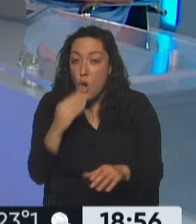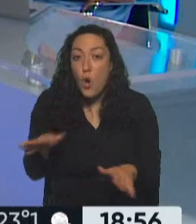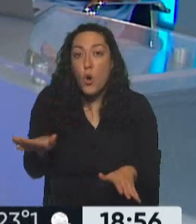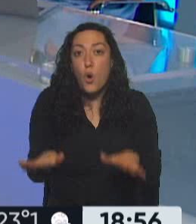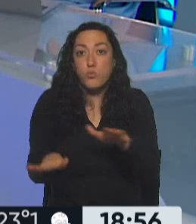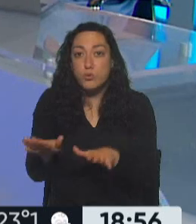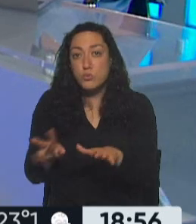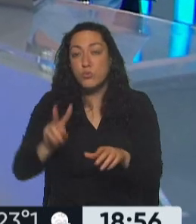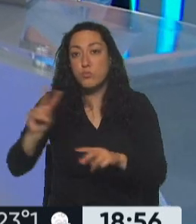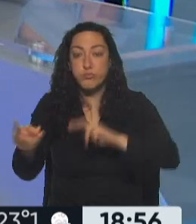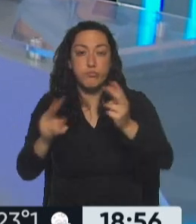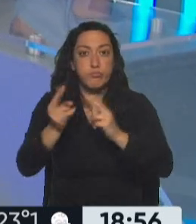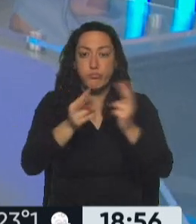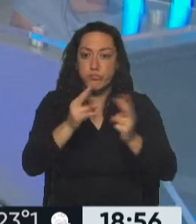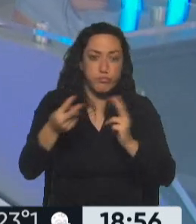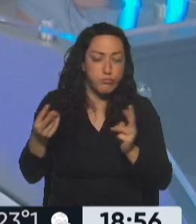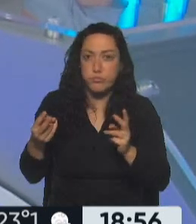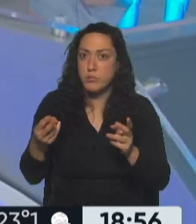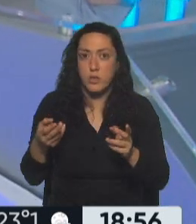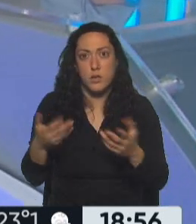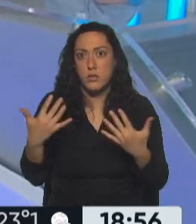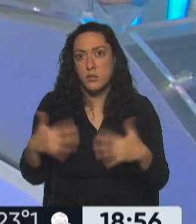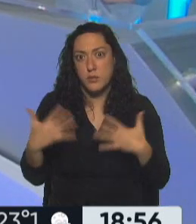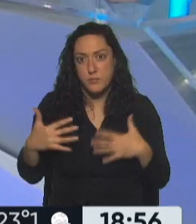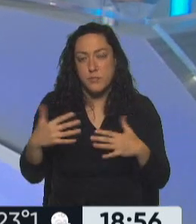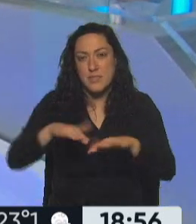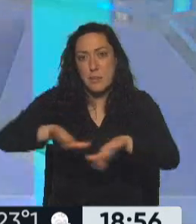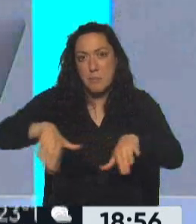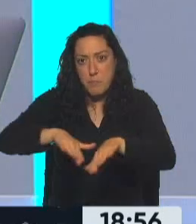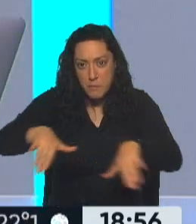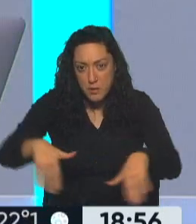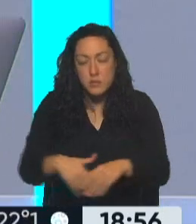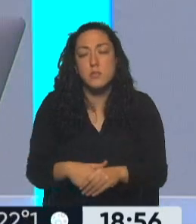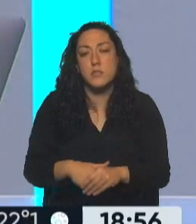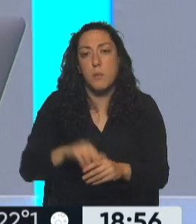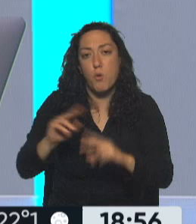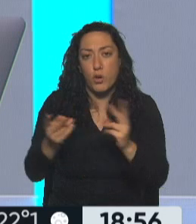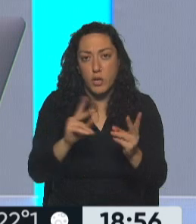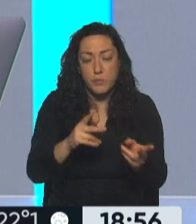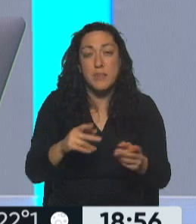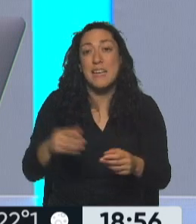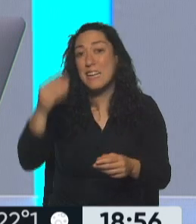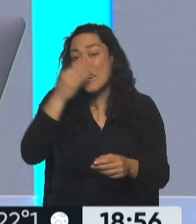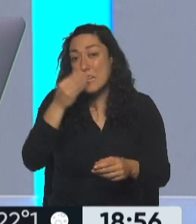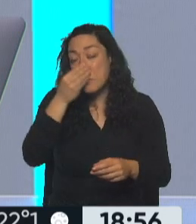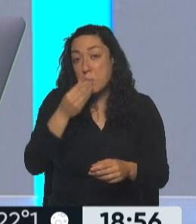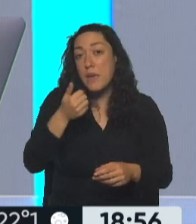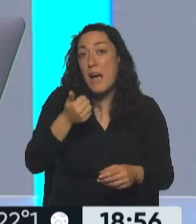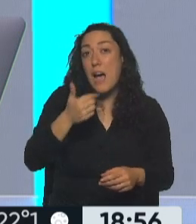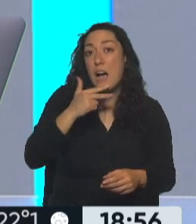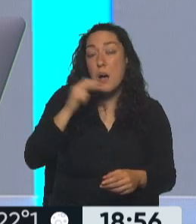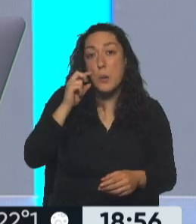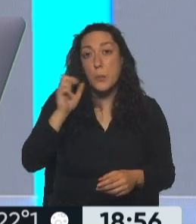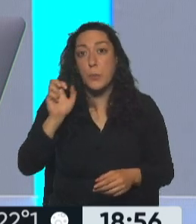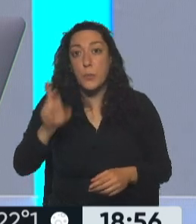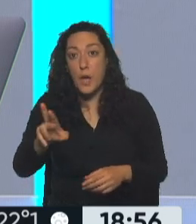costa, un número importante de estos lobos marinos de gripe aviar. Es una gripe que se contagian estos lobos por estar